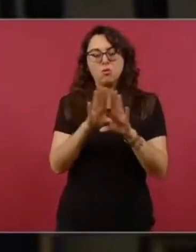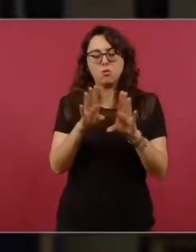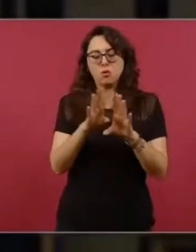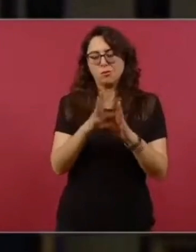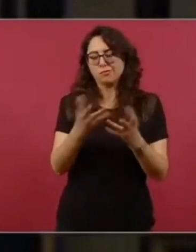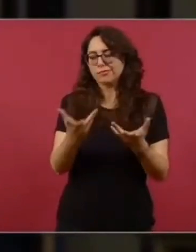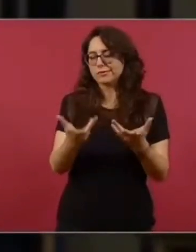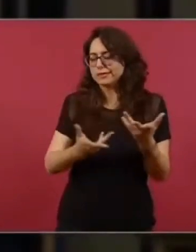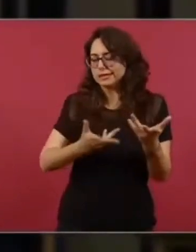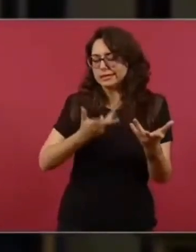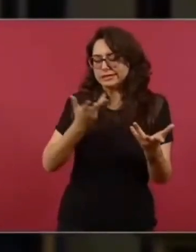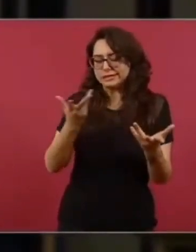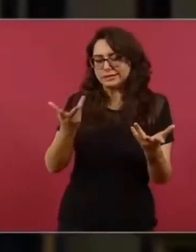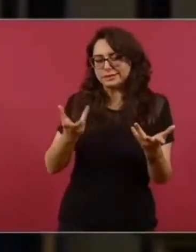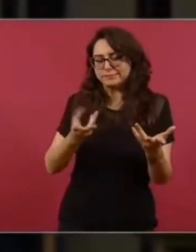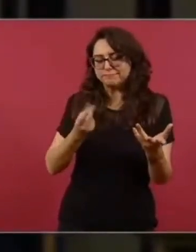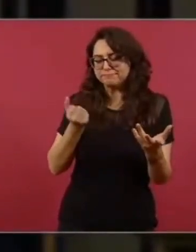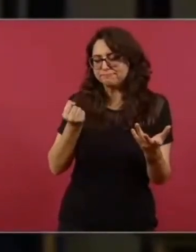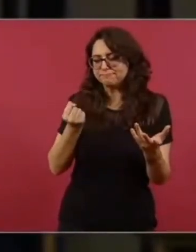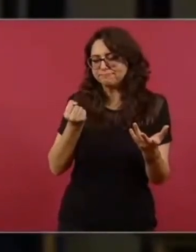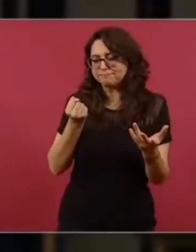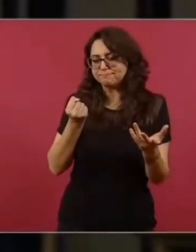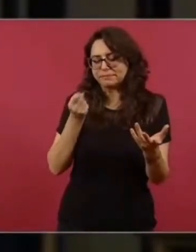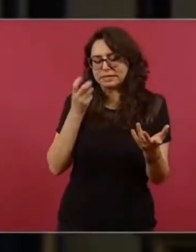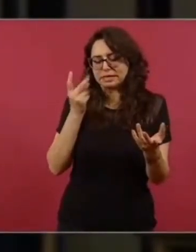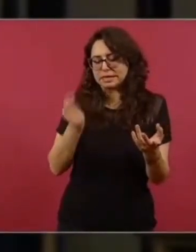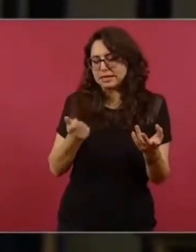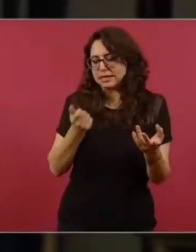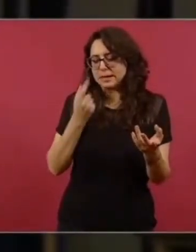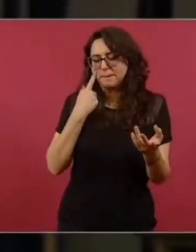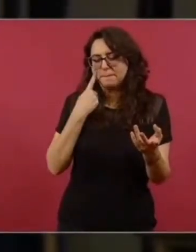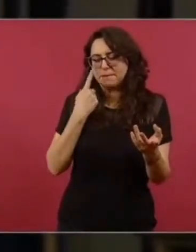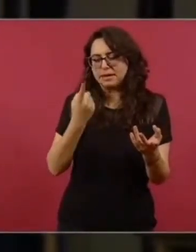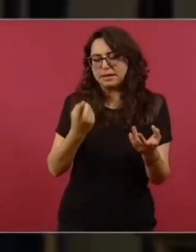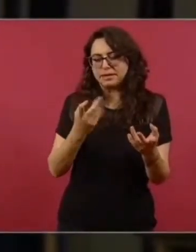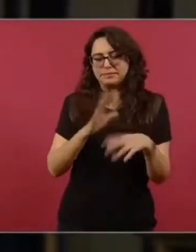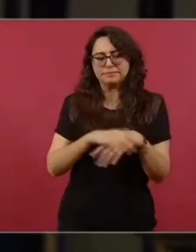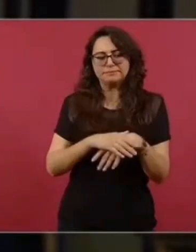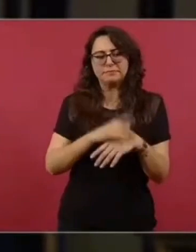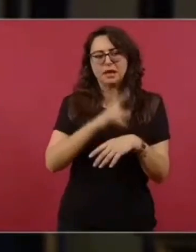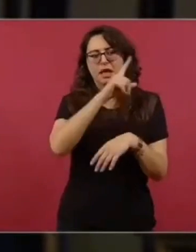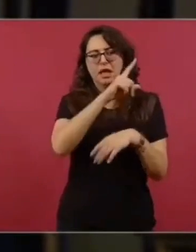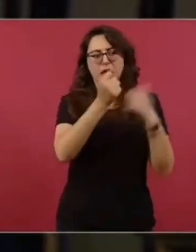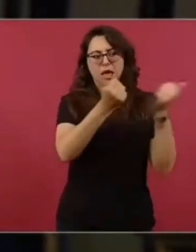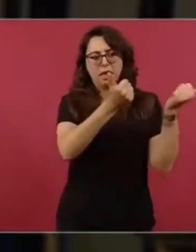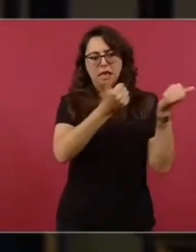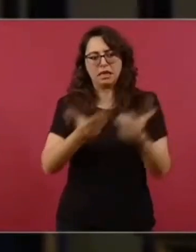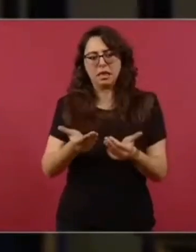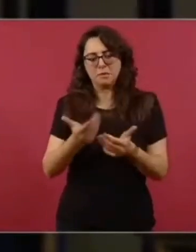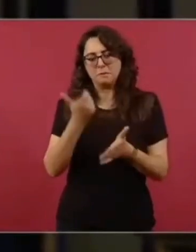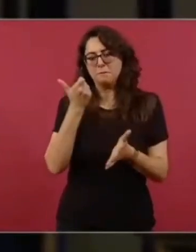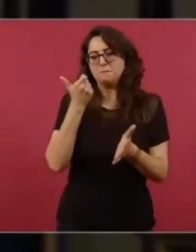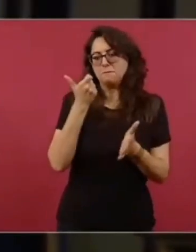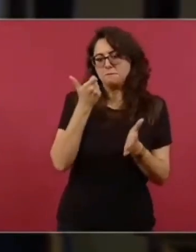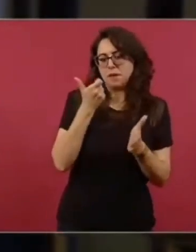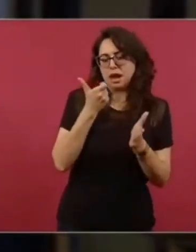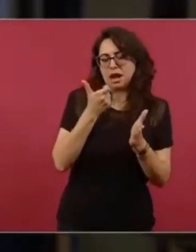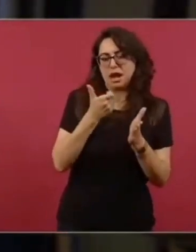cuando se puede importar por abajo de los costos